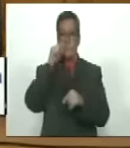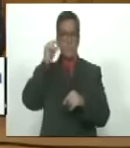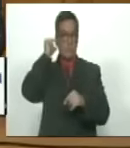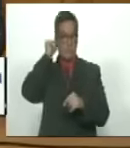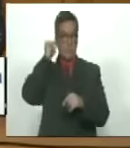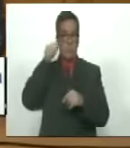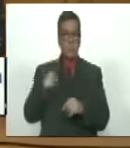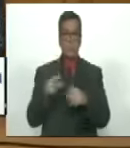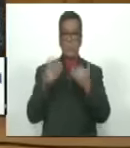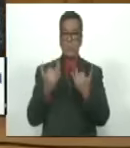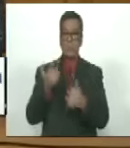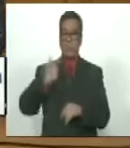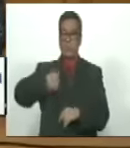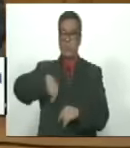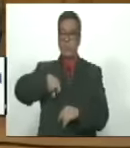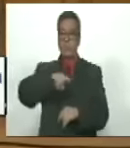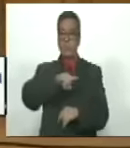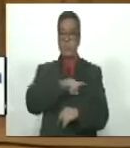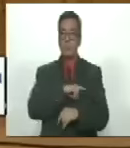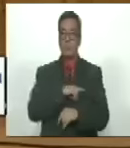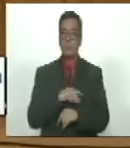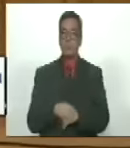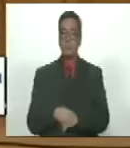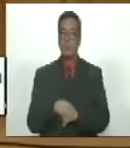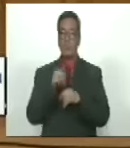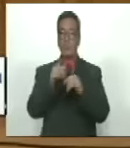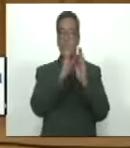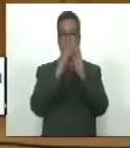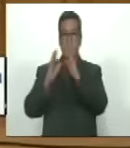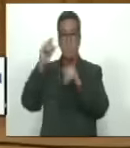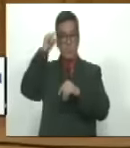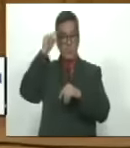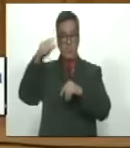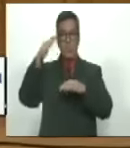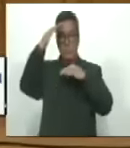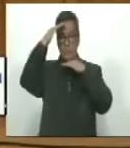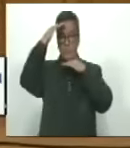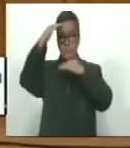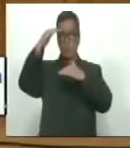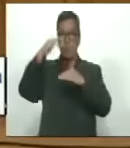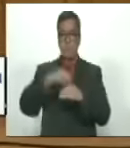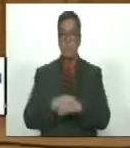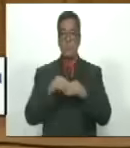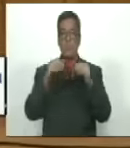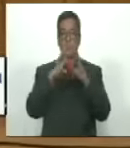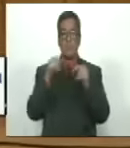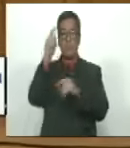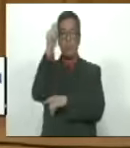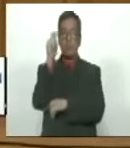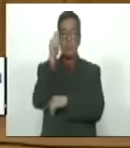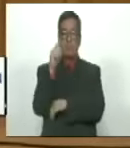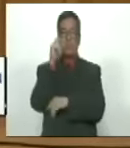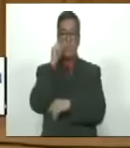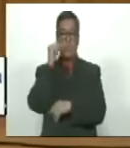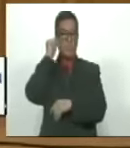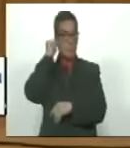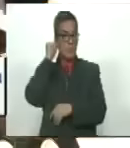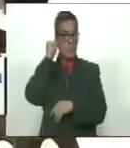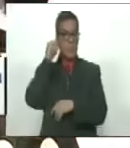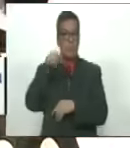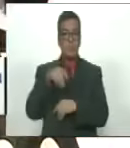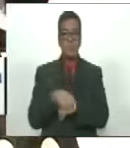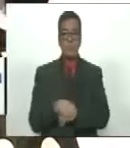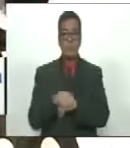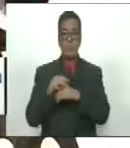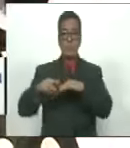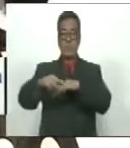nuestra quien nos lleva el orden del día, saludó a todos los diputados, a todas las diputadas,